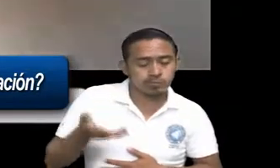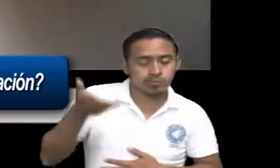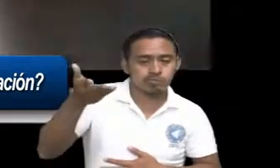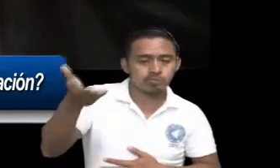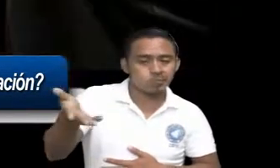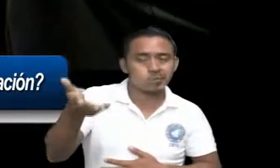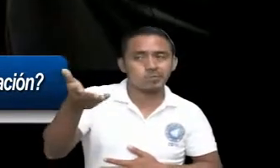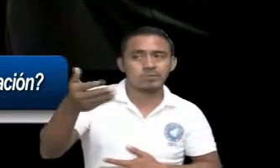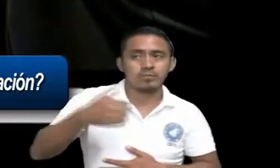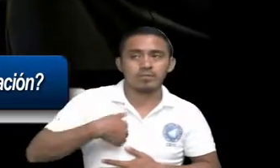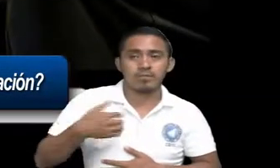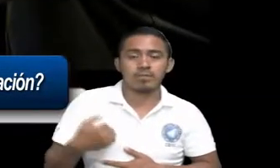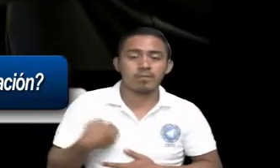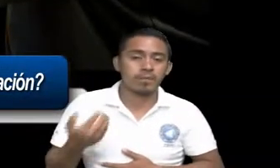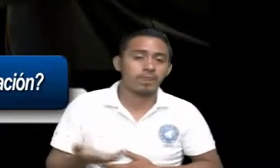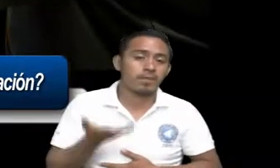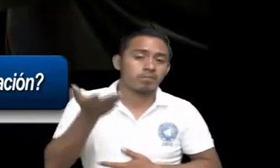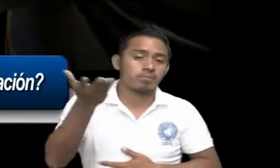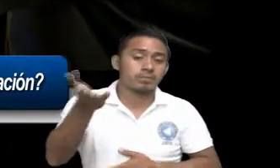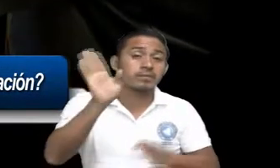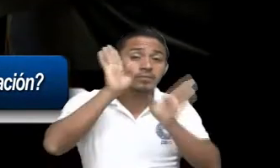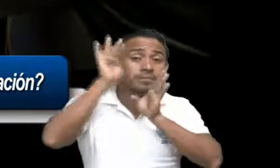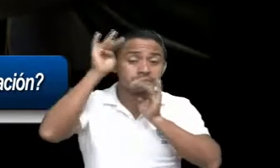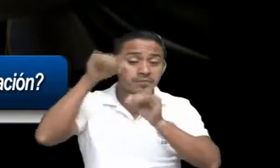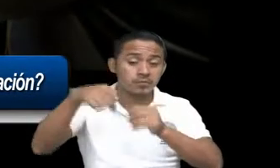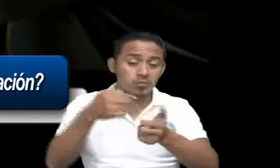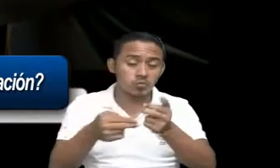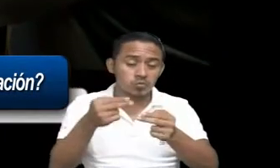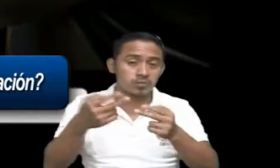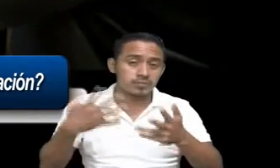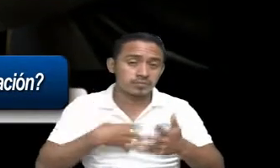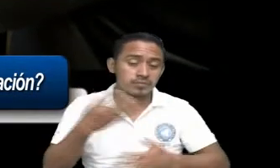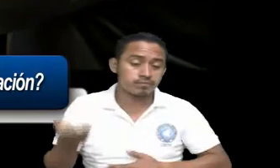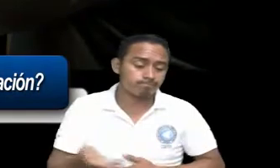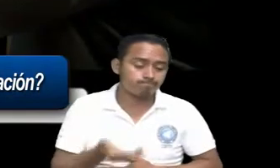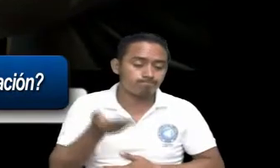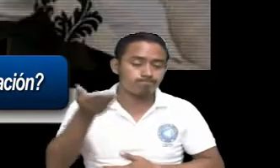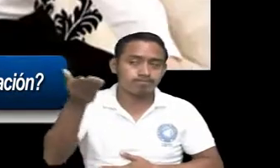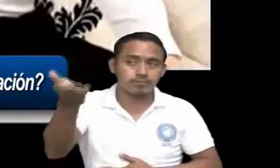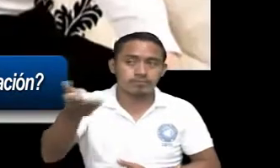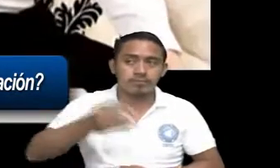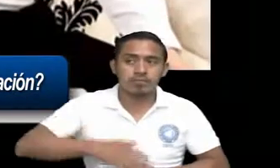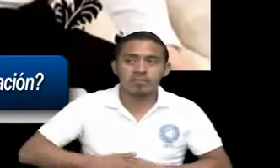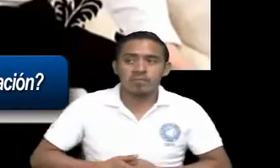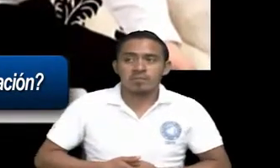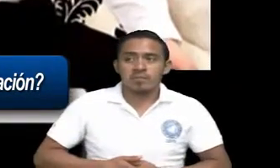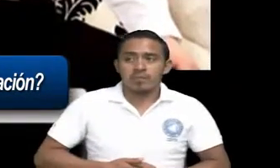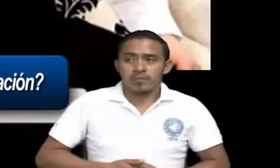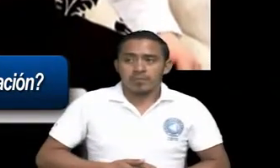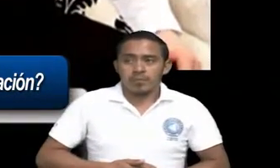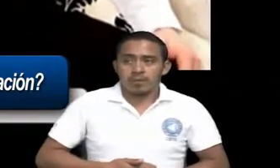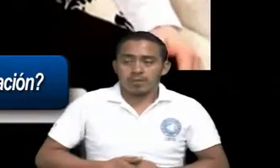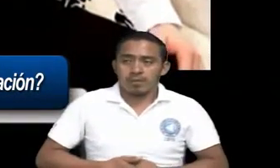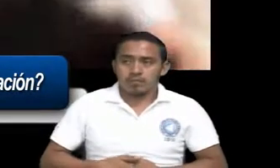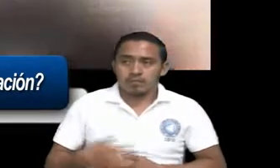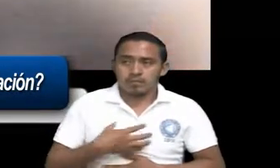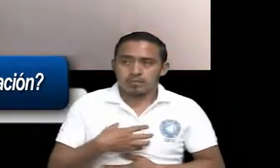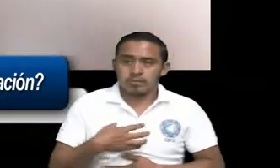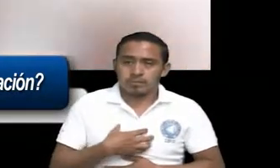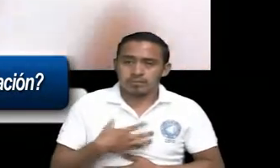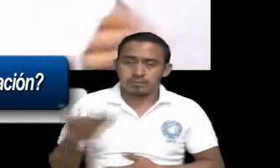Correcto. La persona que esté dando la clave está cediendo, está poniendo en duda su